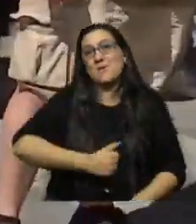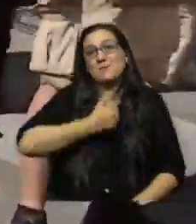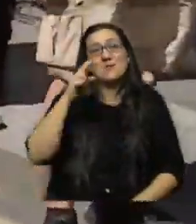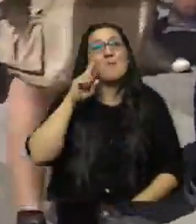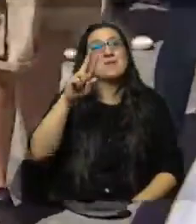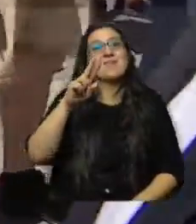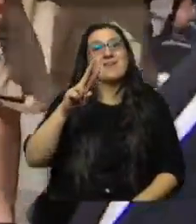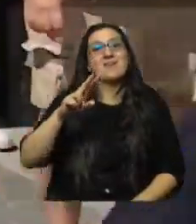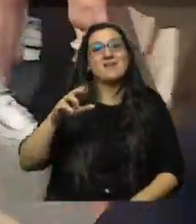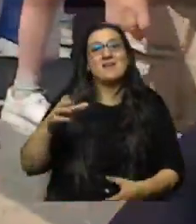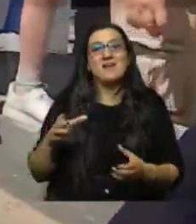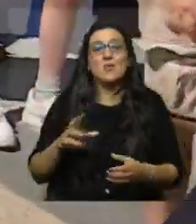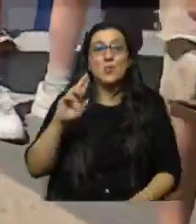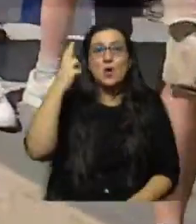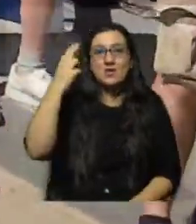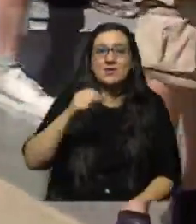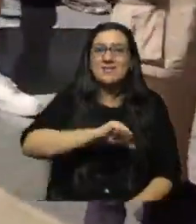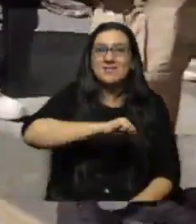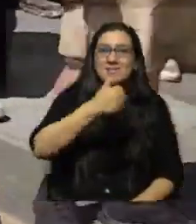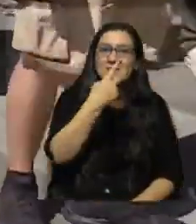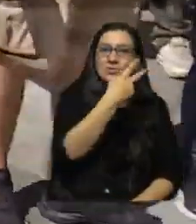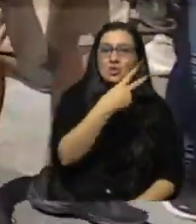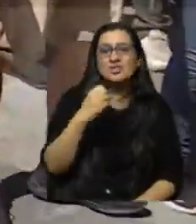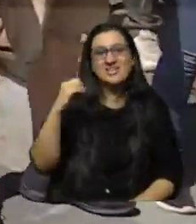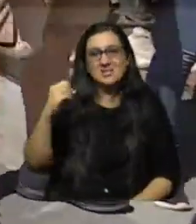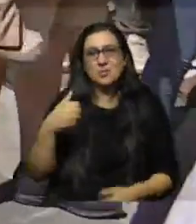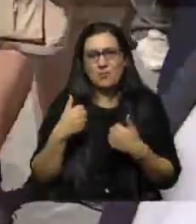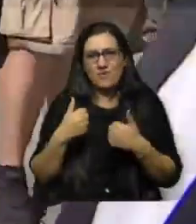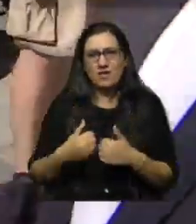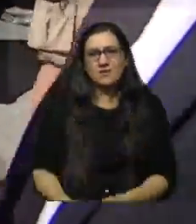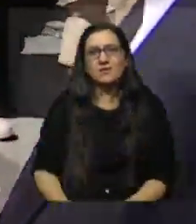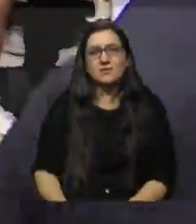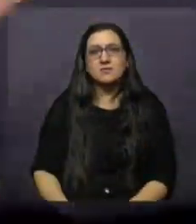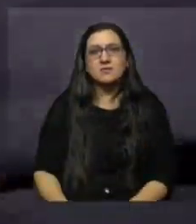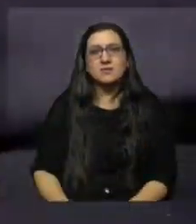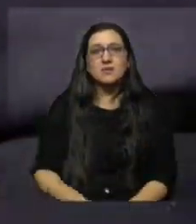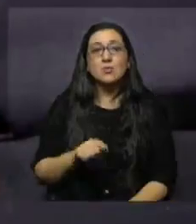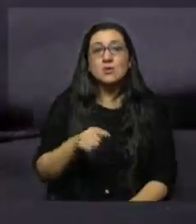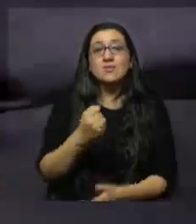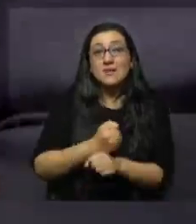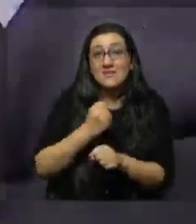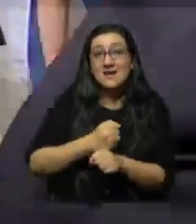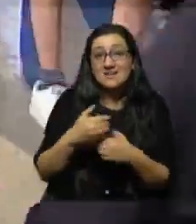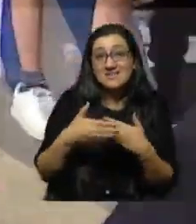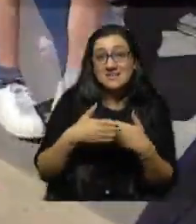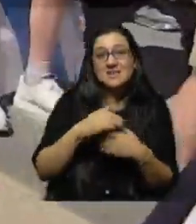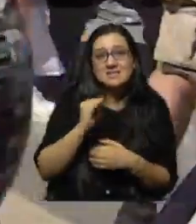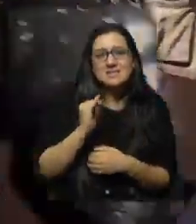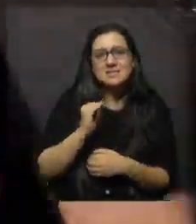celeste. ¿Cómo sale? Y ganamos 2-0 bien. ¿Es de una obra de acá cerca? Sí, estamos ahí en 18 y